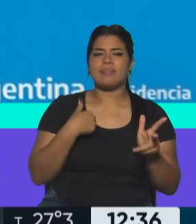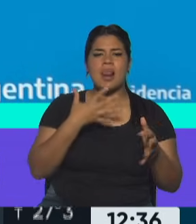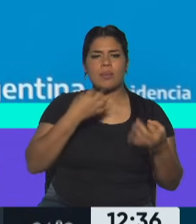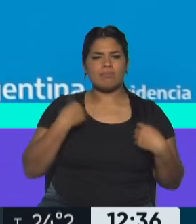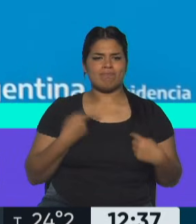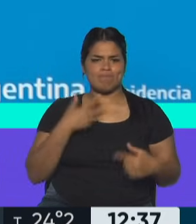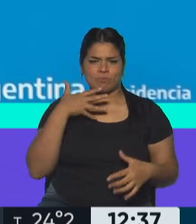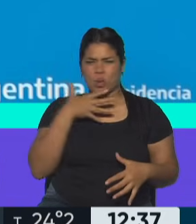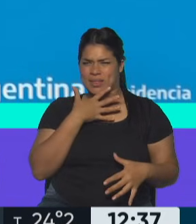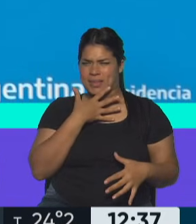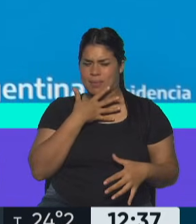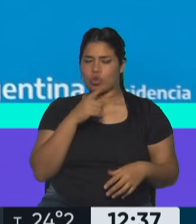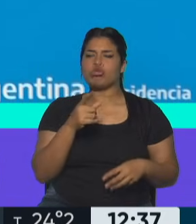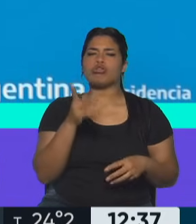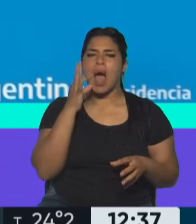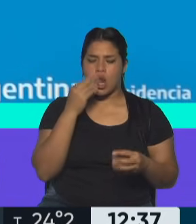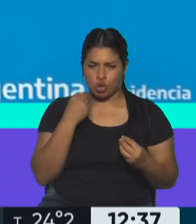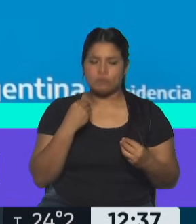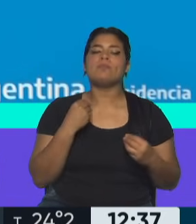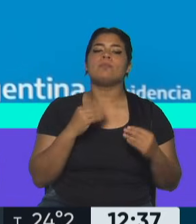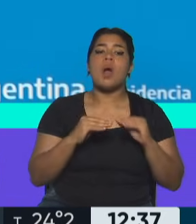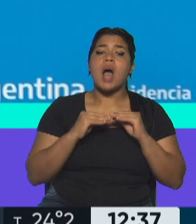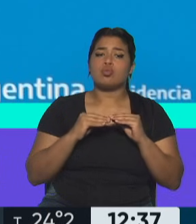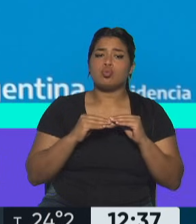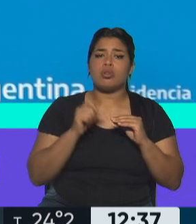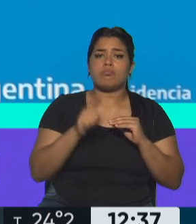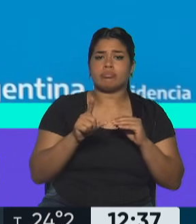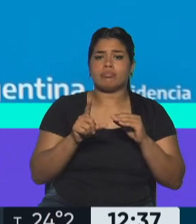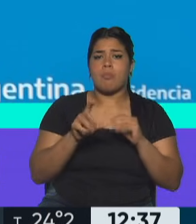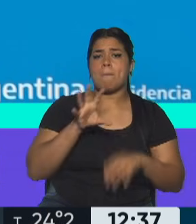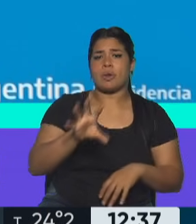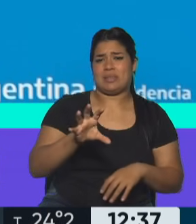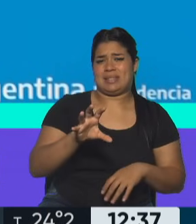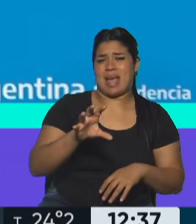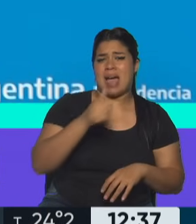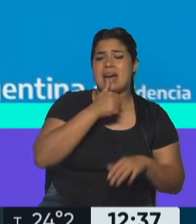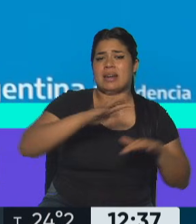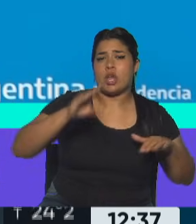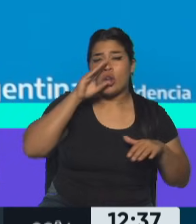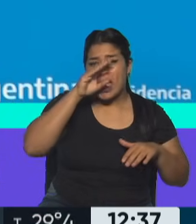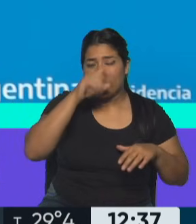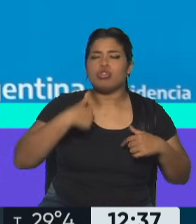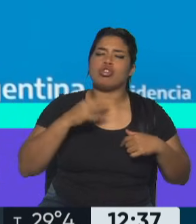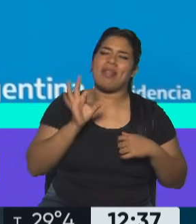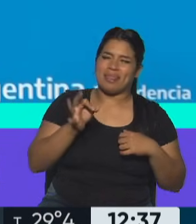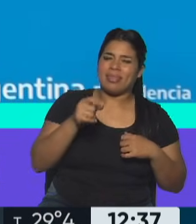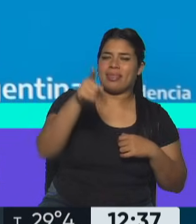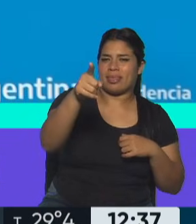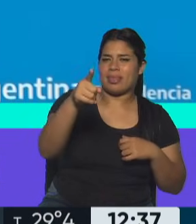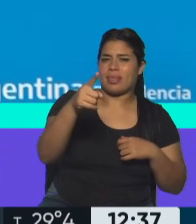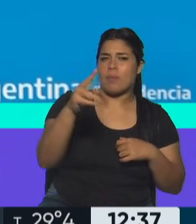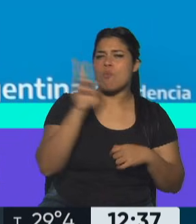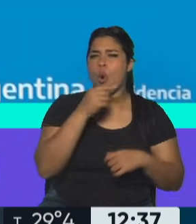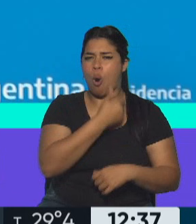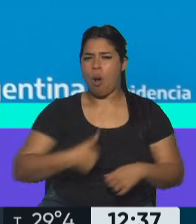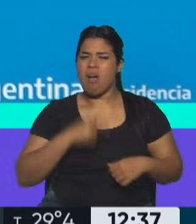el conflicto que se está llevando adelante en Río Negro, y entiendo que tampoco lo entiende la gobernadora, porque la gobernadora ha escuchado decir que está llevando